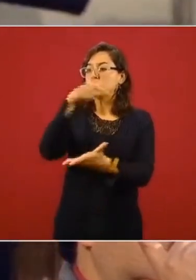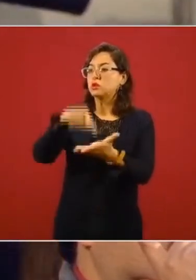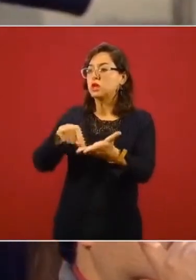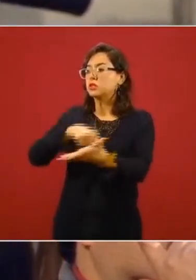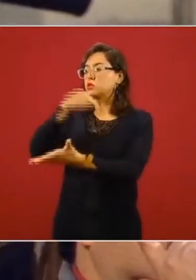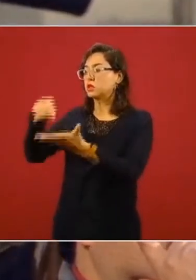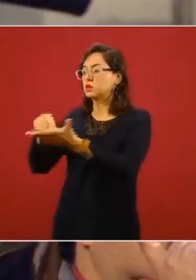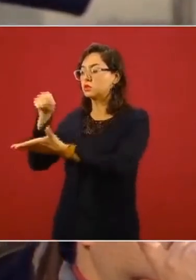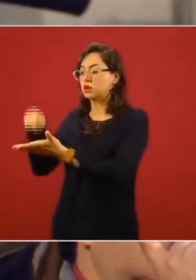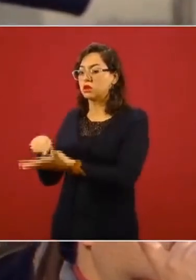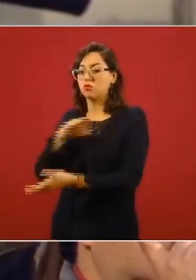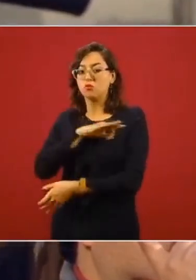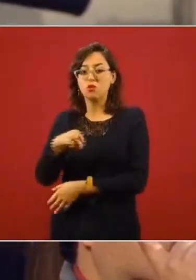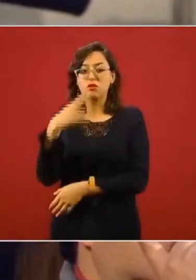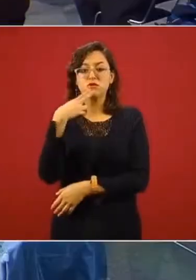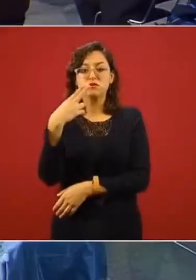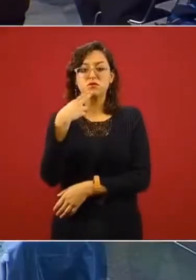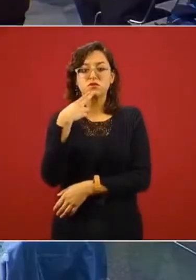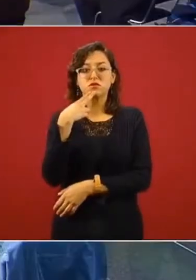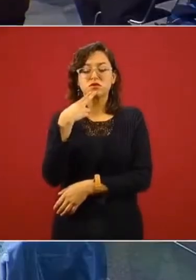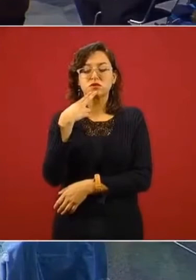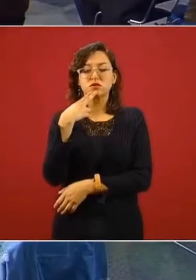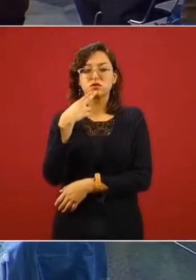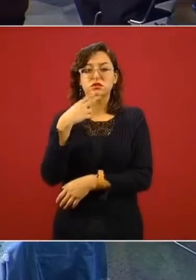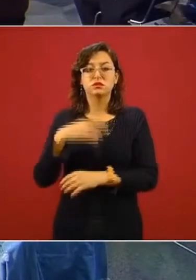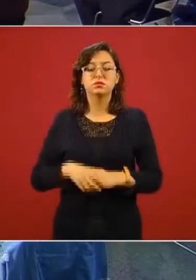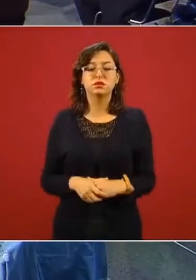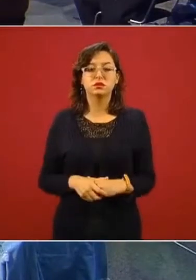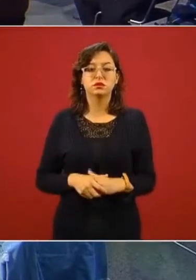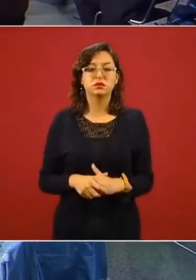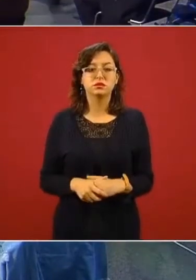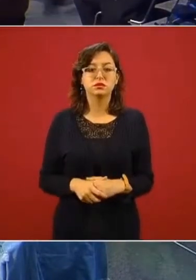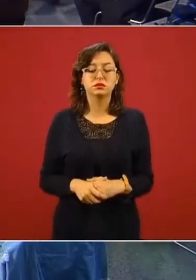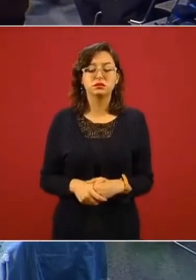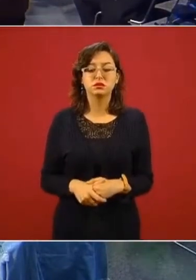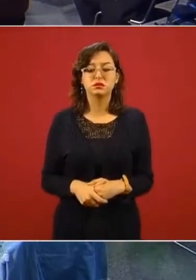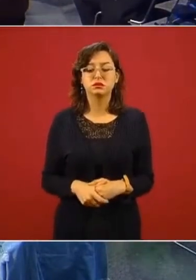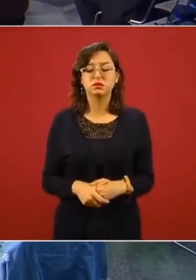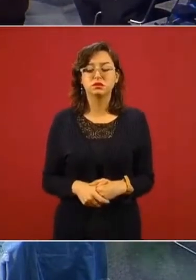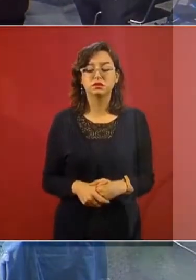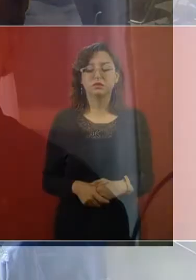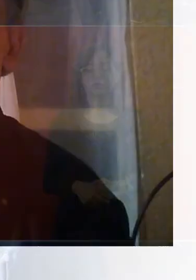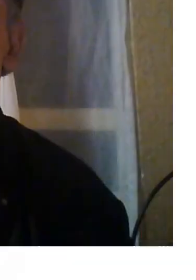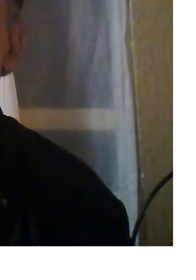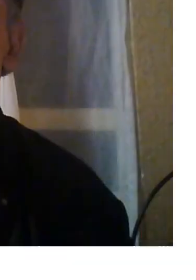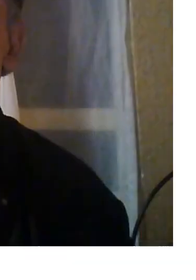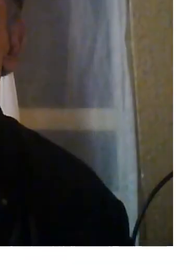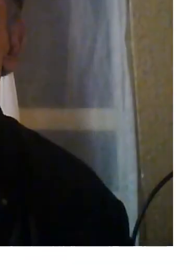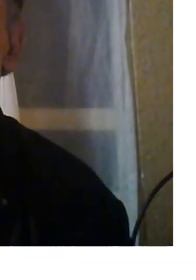hoy. Sí, esa es mi pregunta. Pues mire.